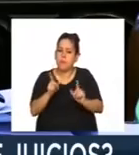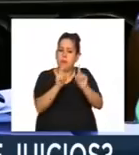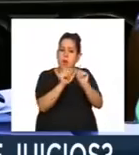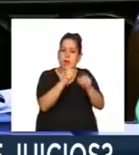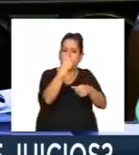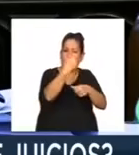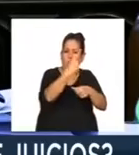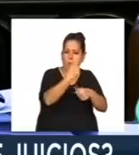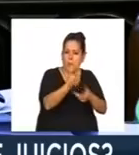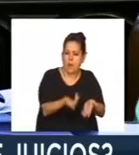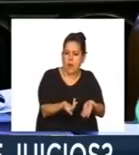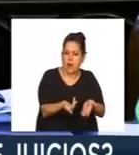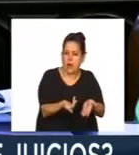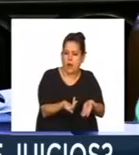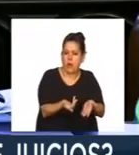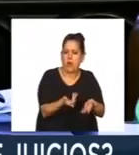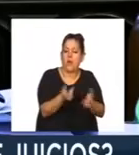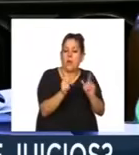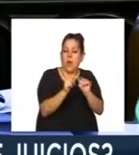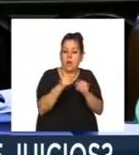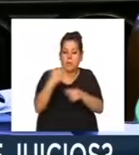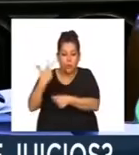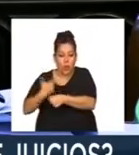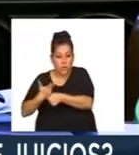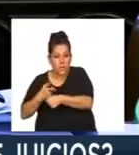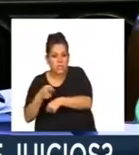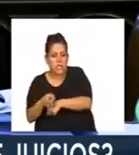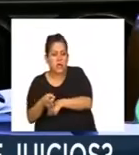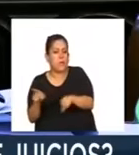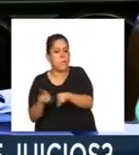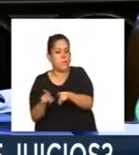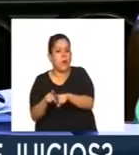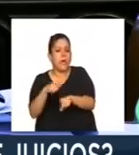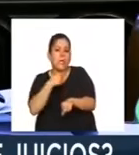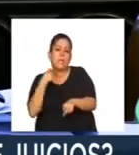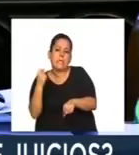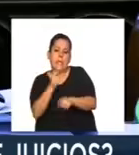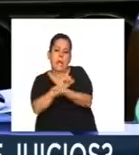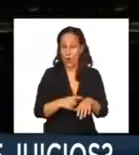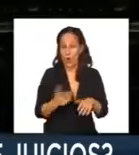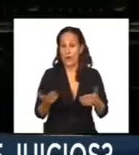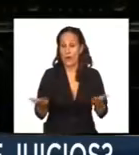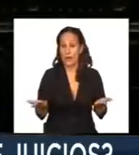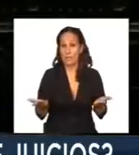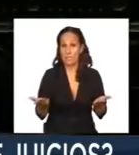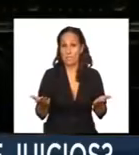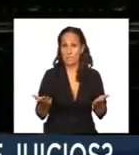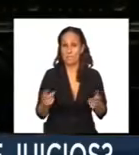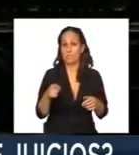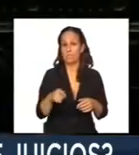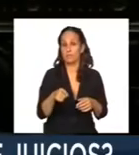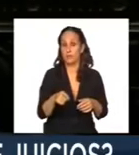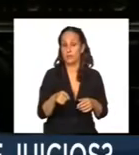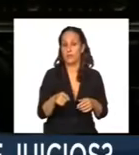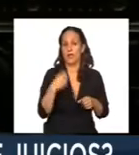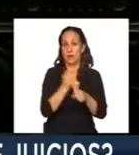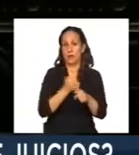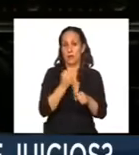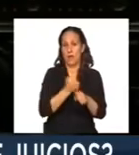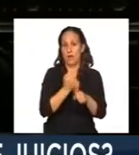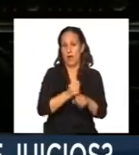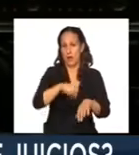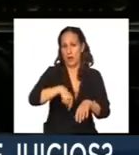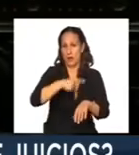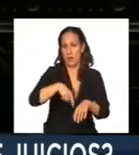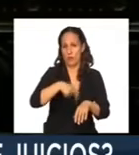dos cuestiones por los cuales podrían venir estos planteos por un lado atacando o cuestionando